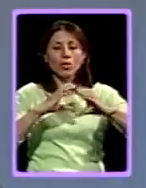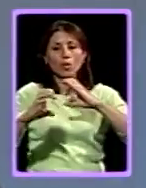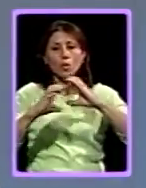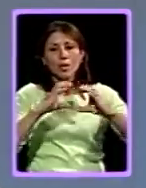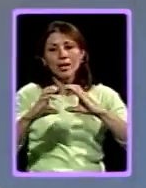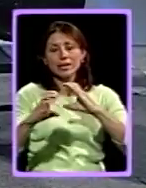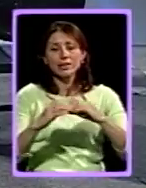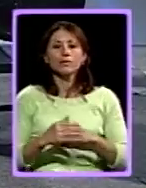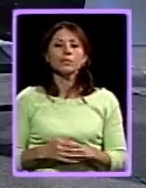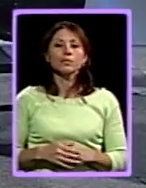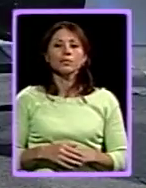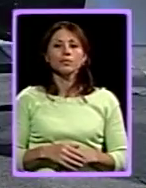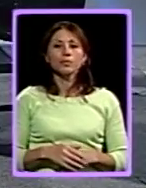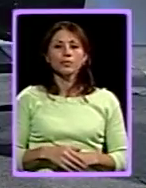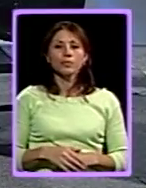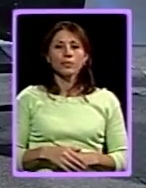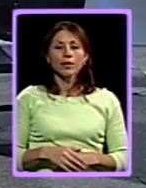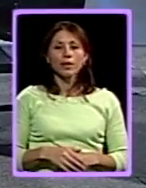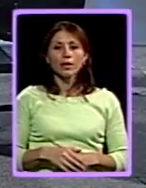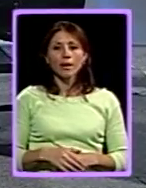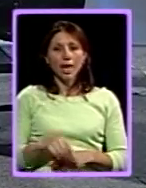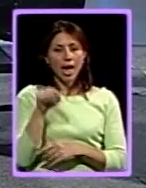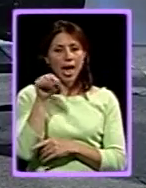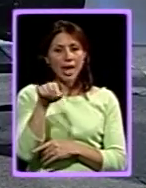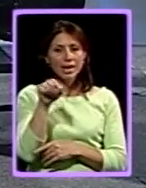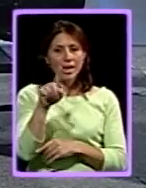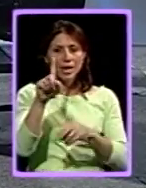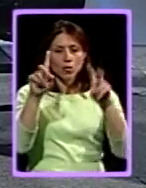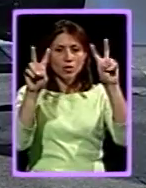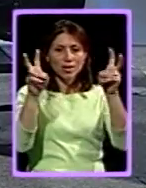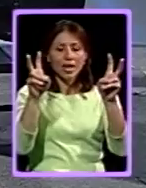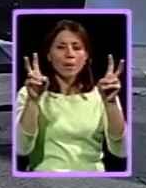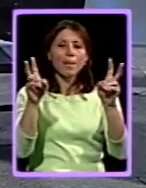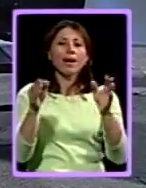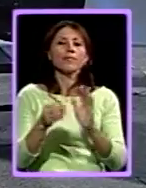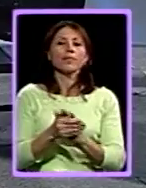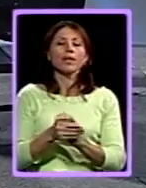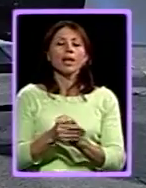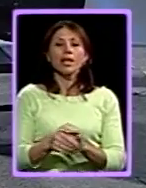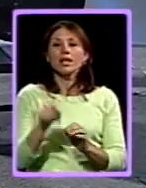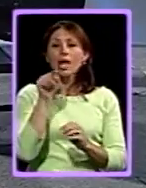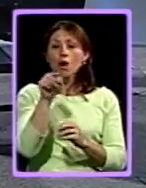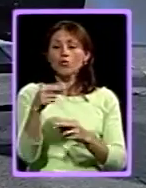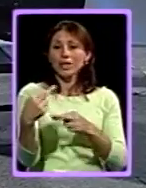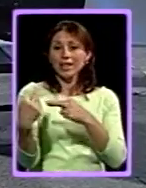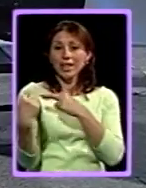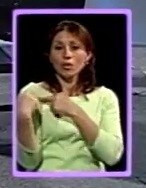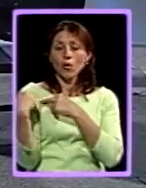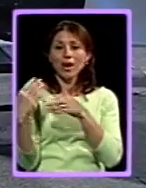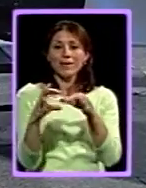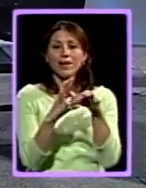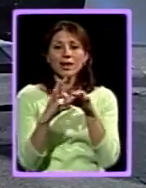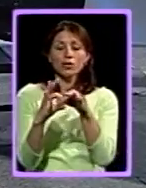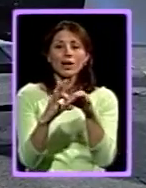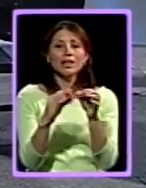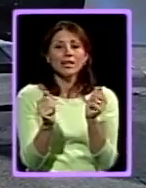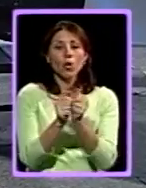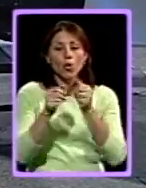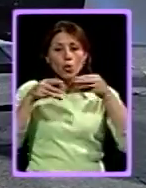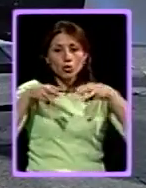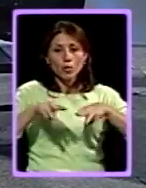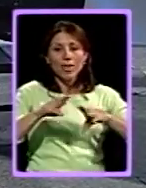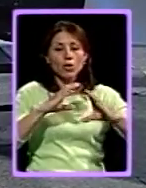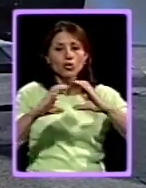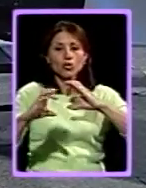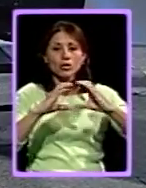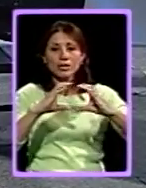Ahí, doña Ana Jimena, hay un tema que es, usted le toca relacionarse con los medios